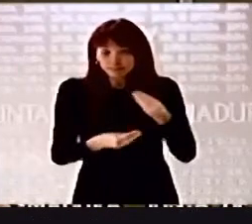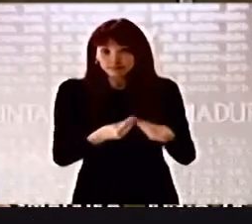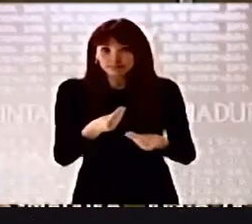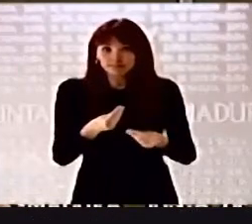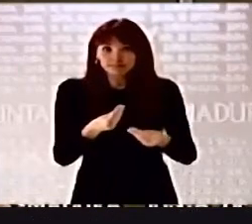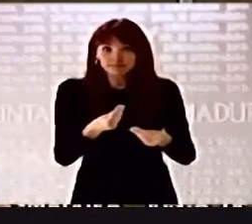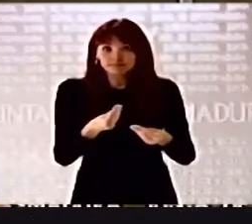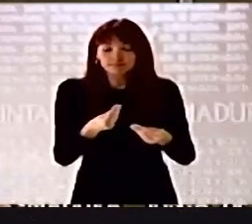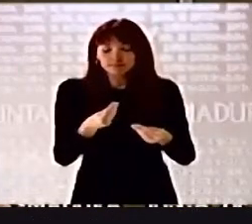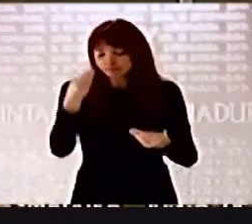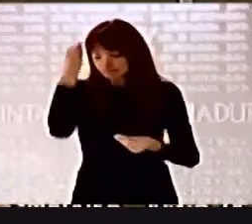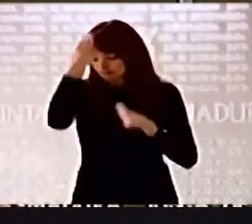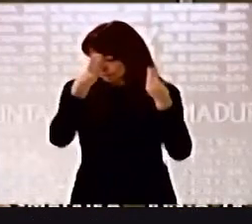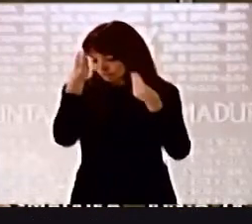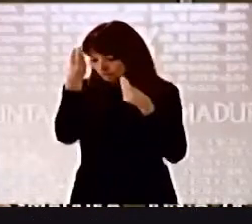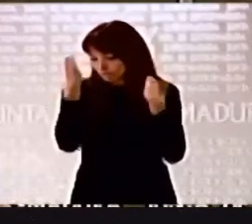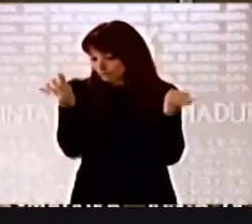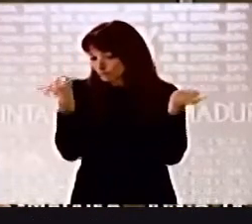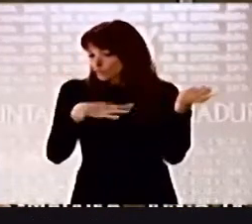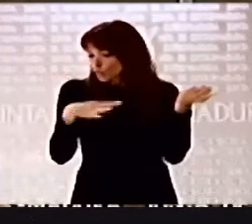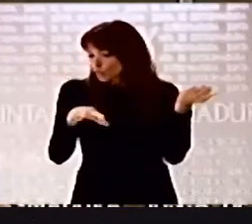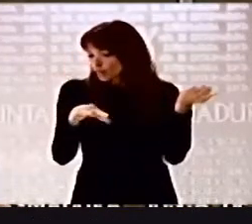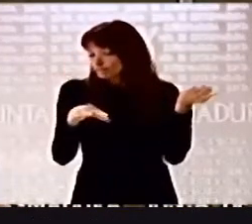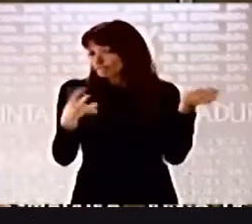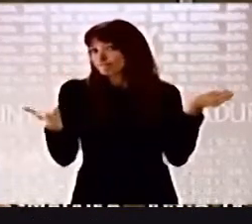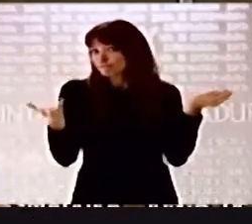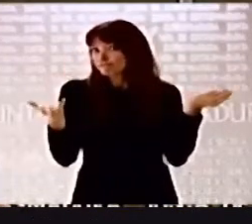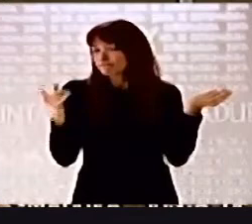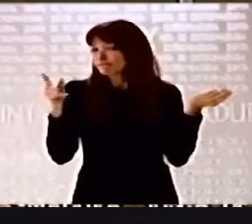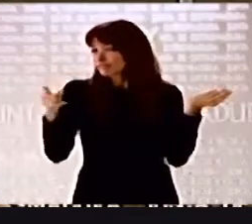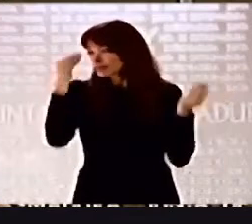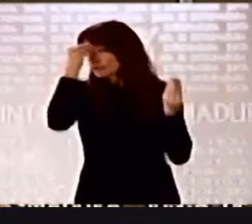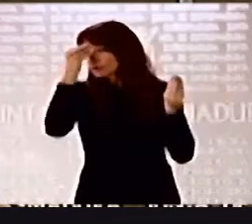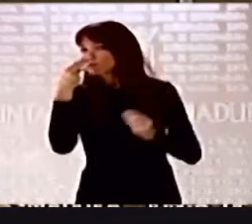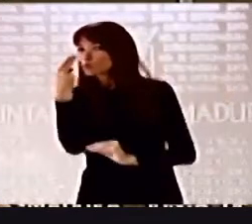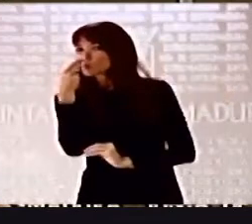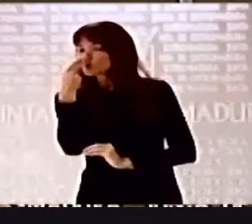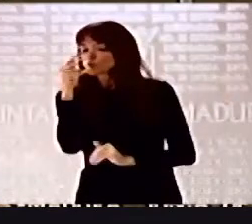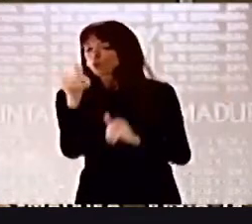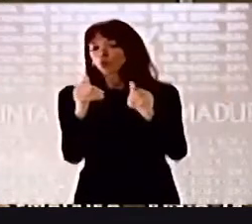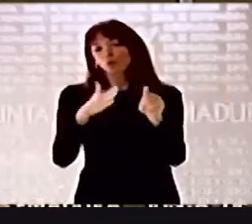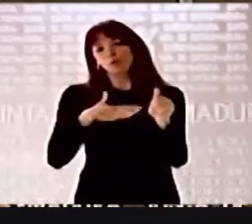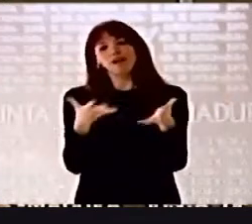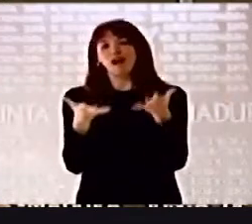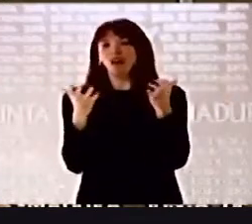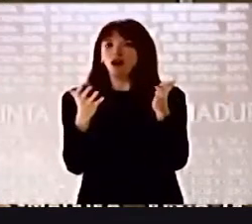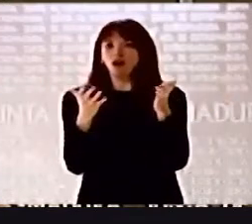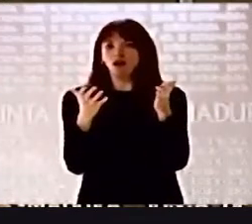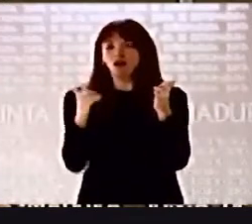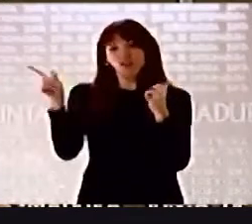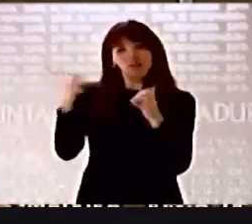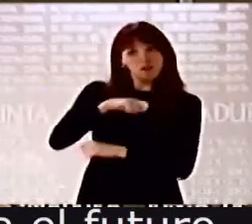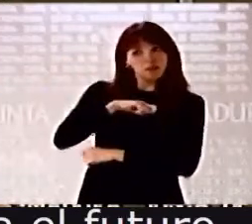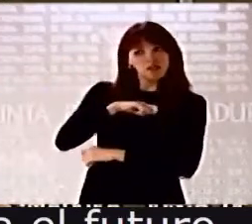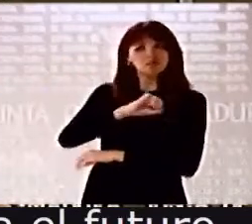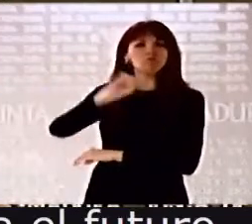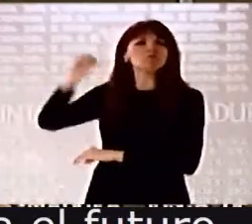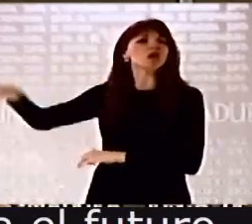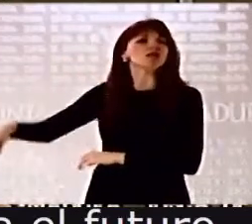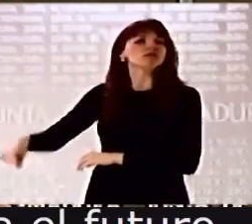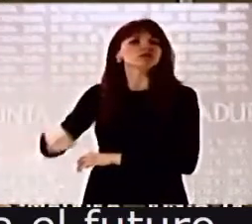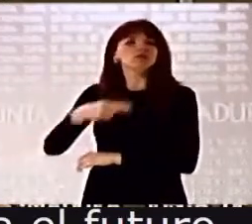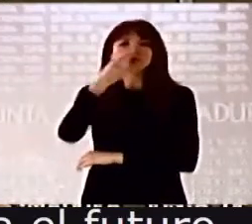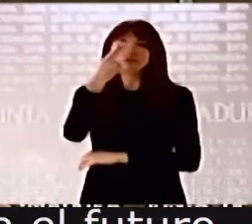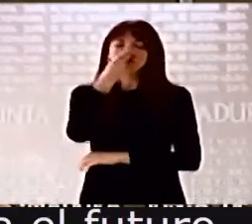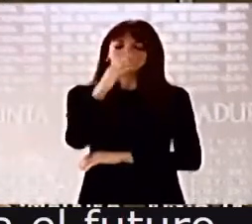llego a la conclusión de que es porque importa bastante más el futuro electoral de algunos que el futuro del país. Y le preocupa más su futuro a